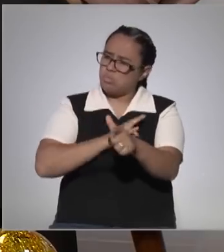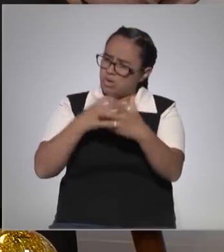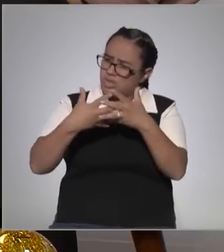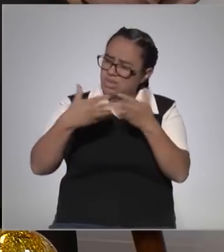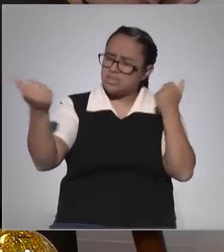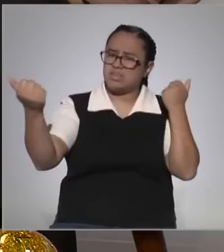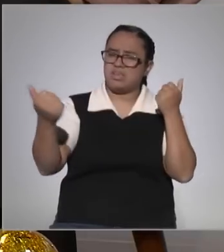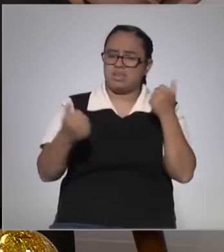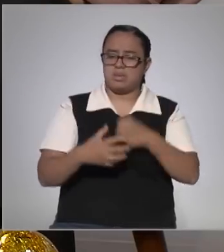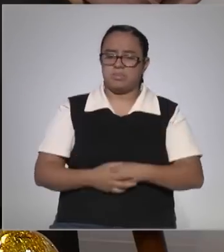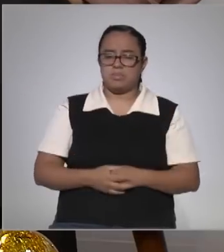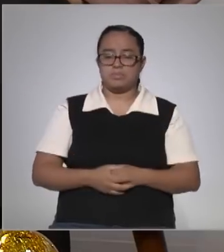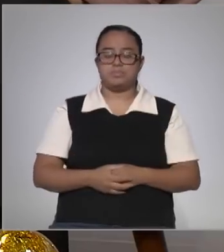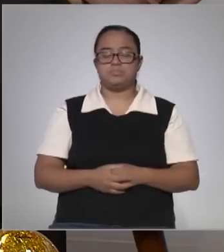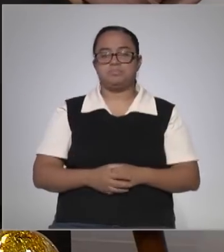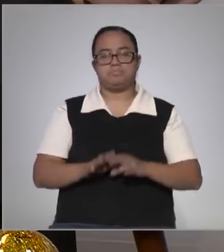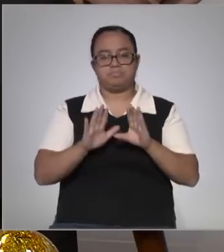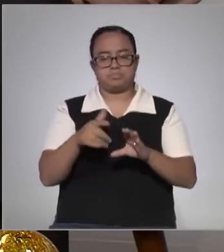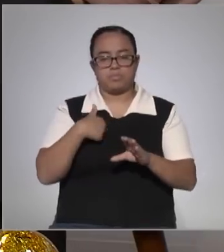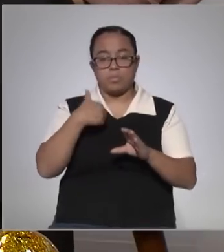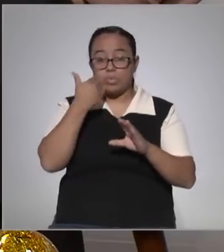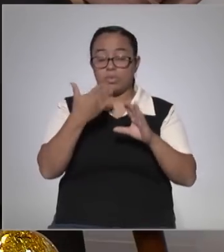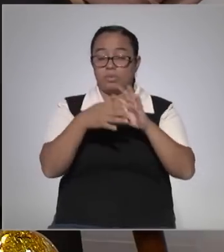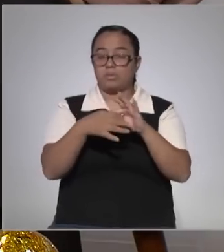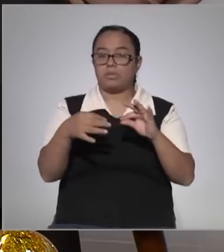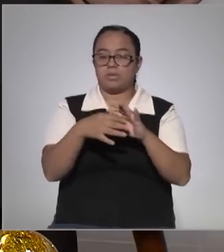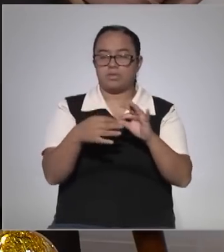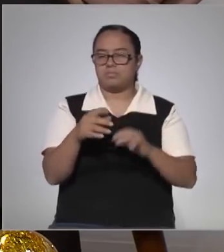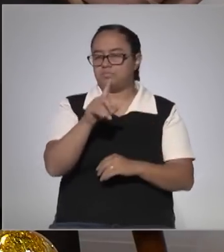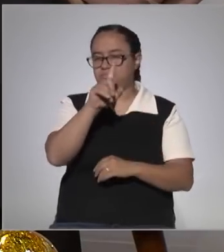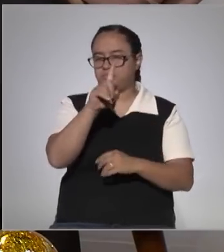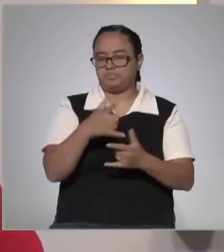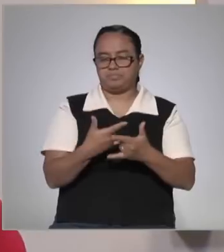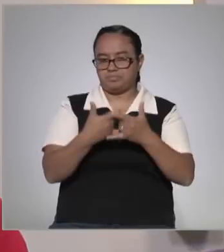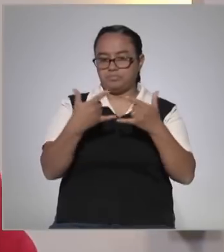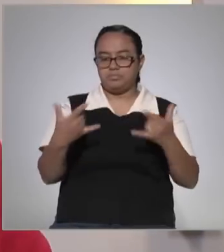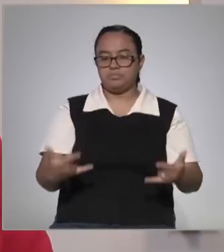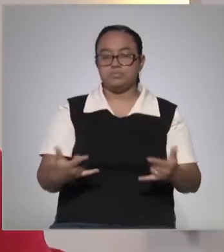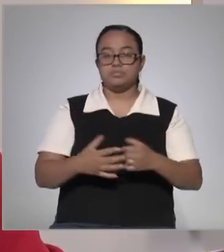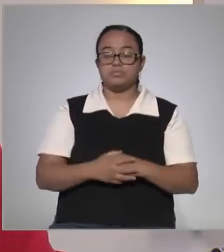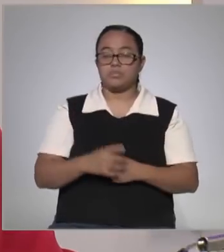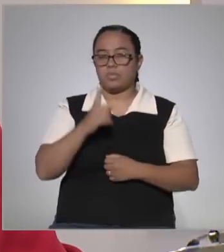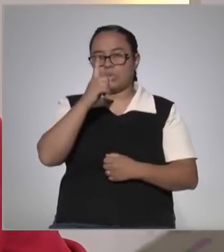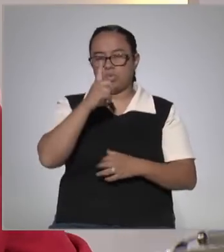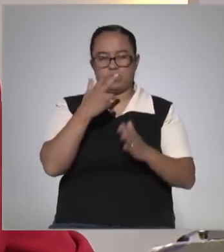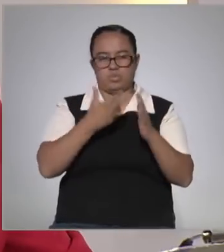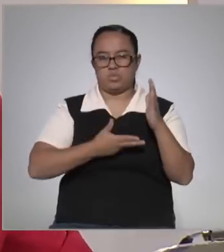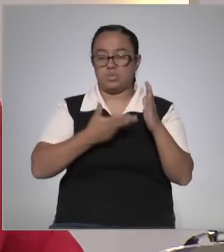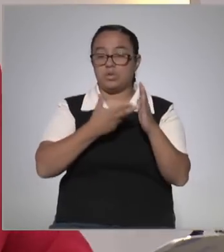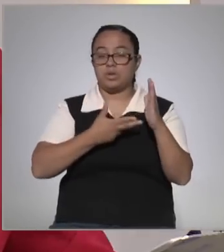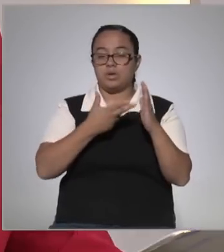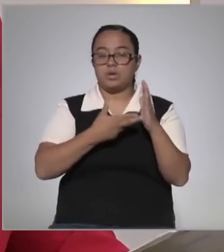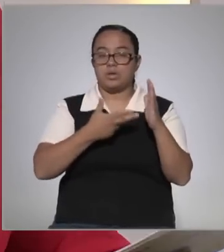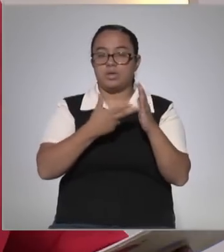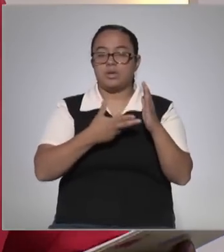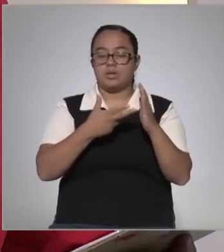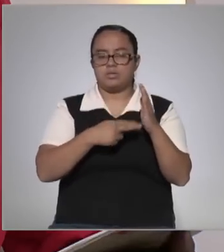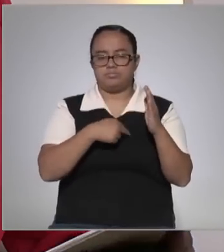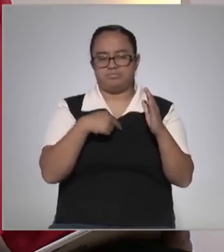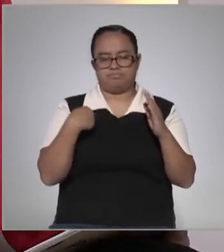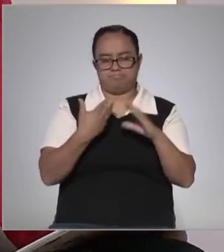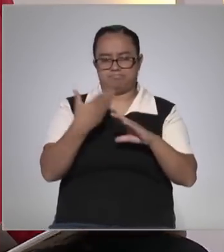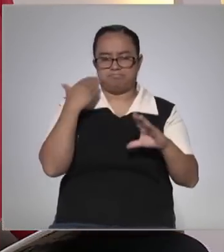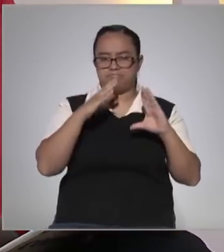tarde. Sí, me gustaría al respecto contarles una anécdota. En algún taller que estábamos